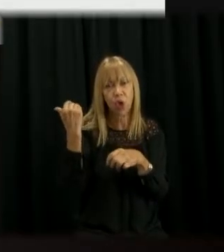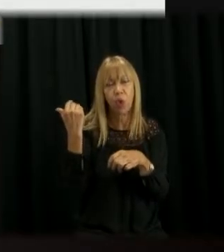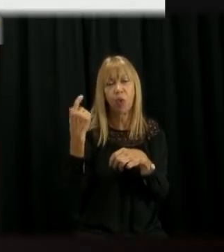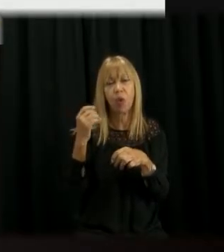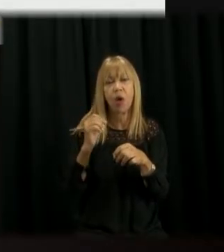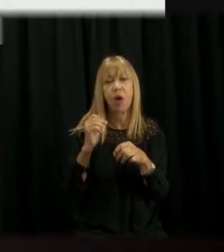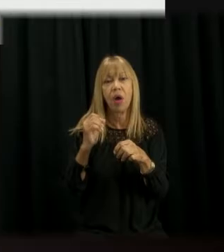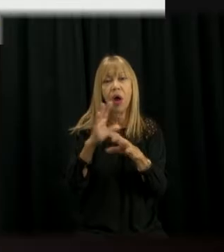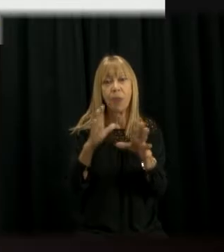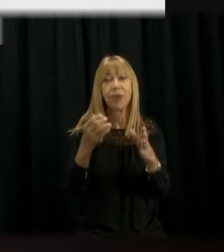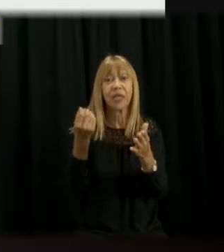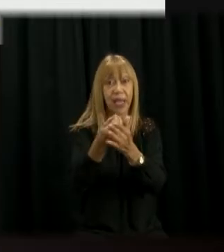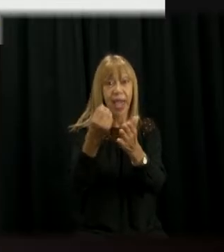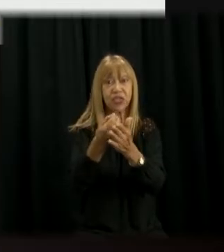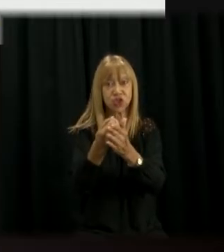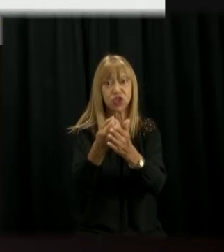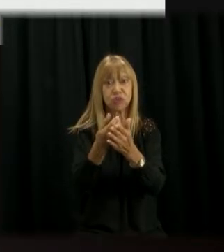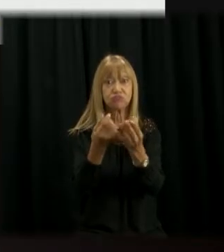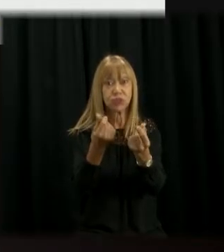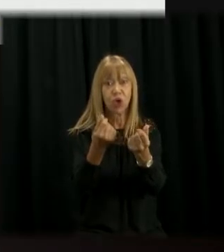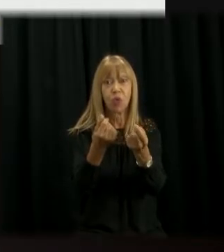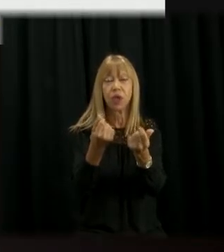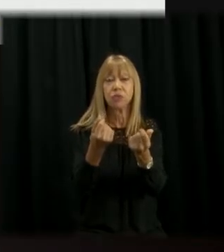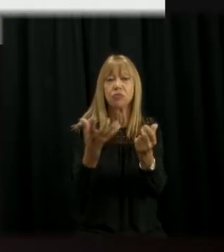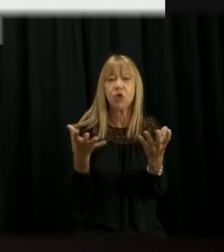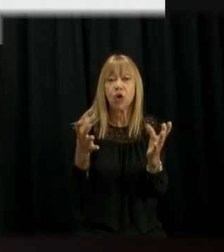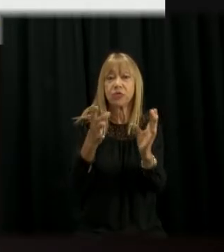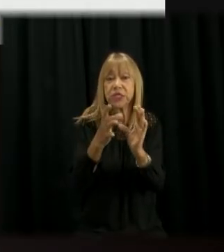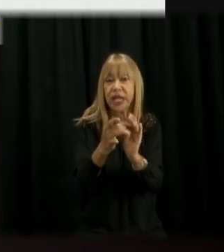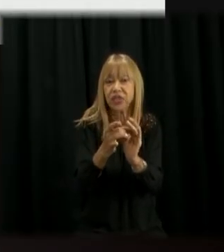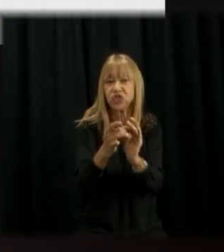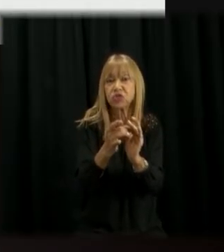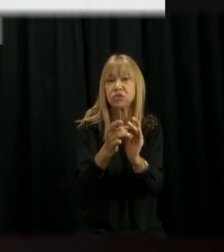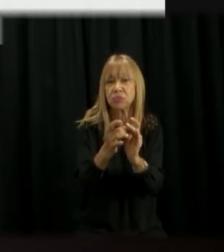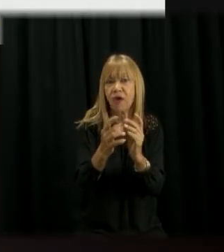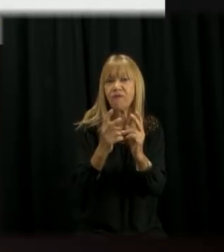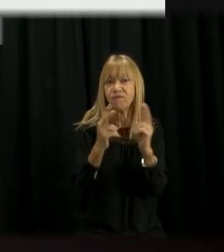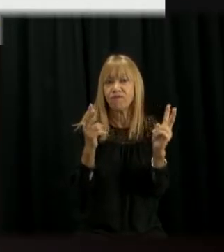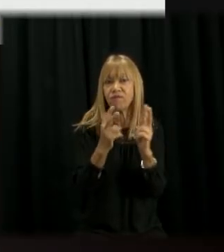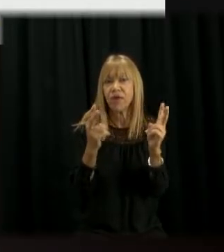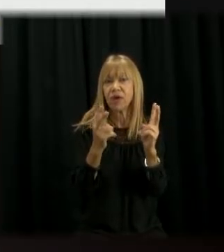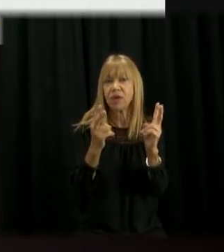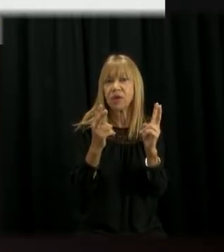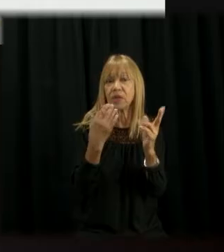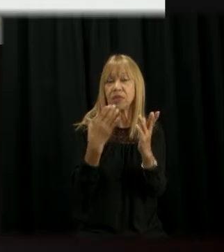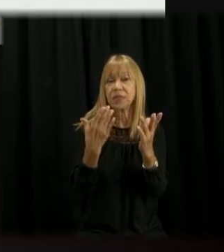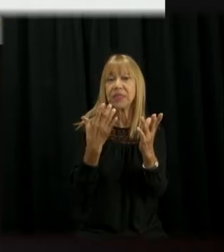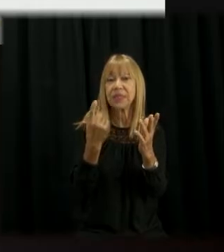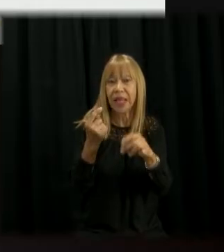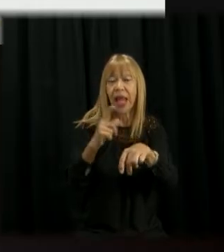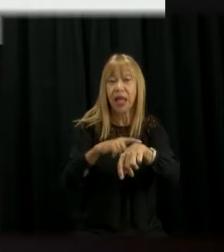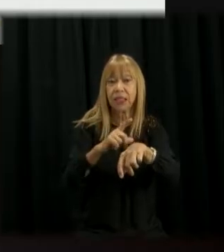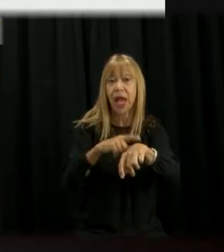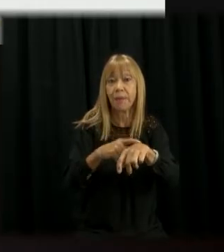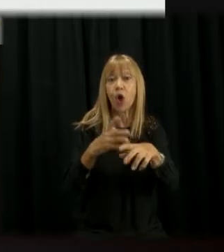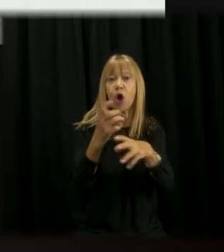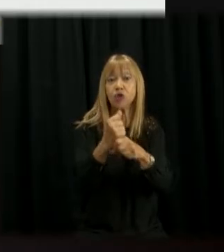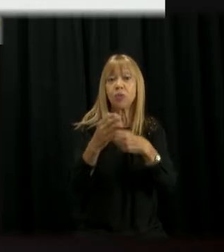hace un par de años atrás, también el efectivo, la reconciliación, que es un proceso que toma mucho